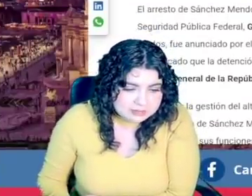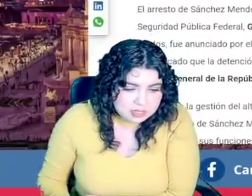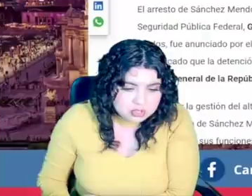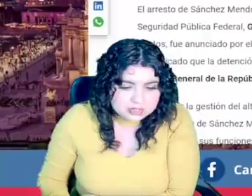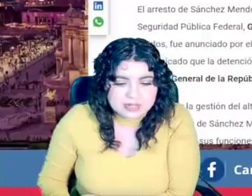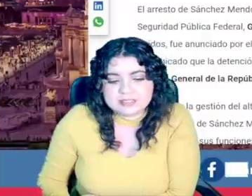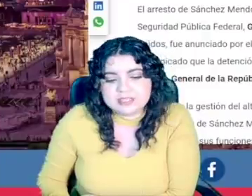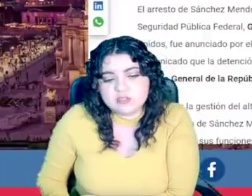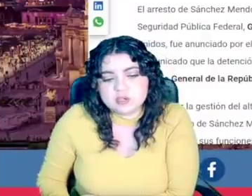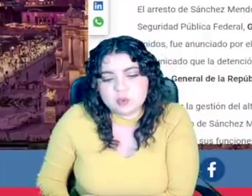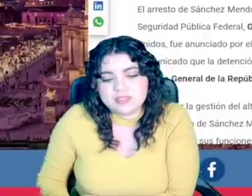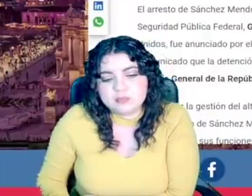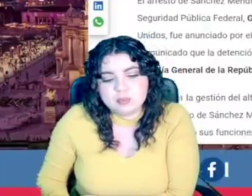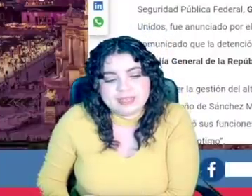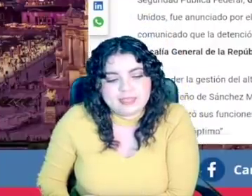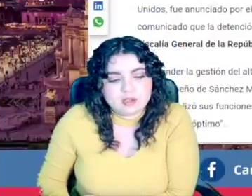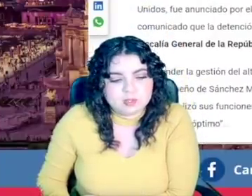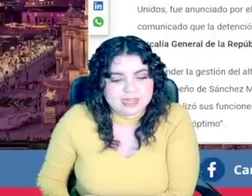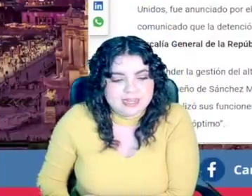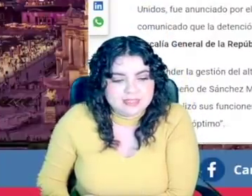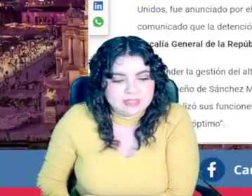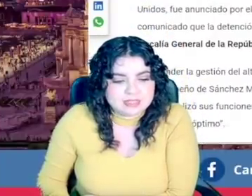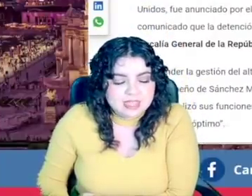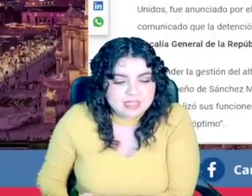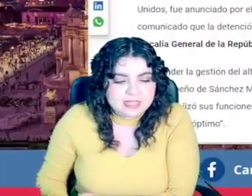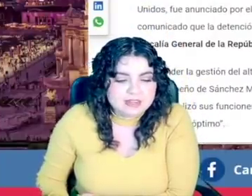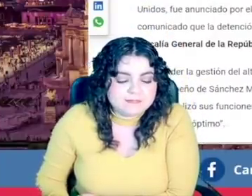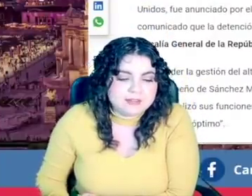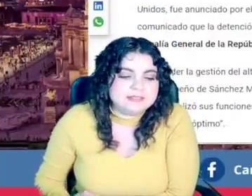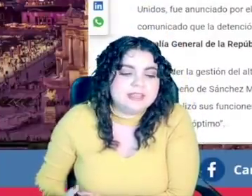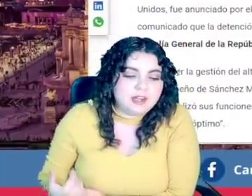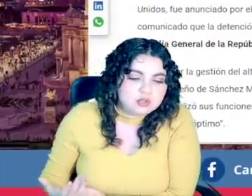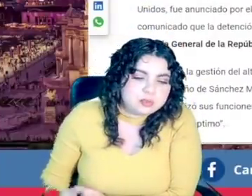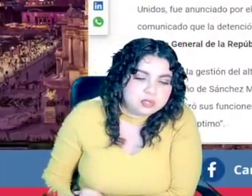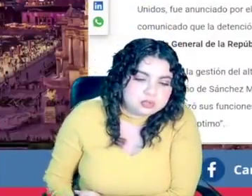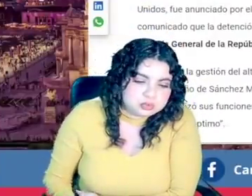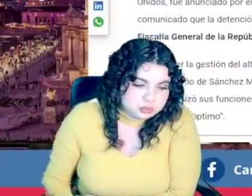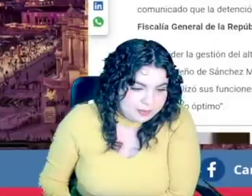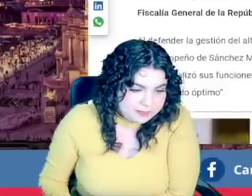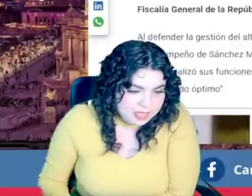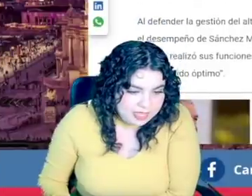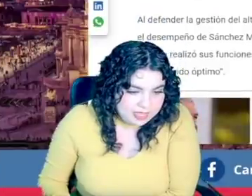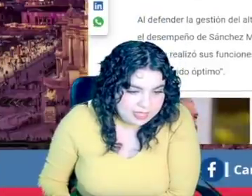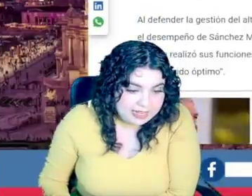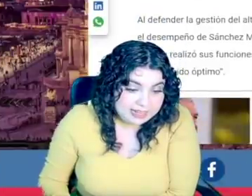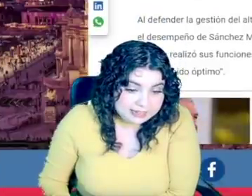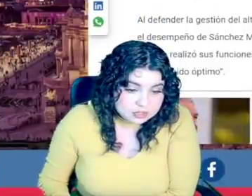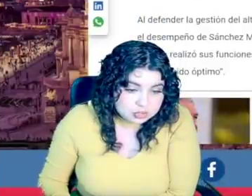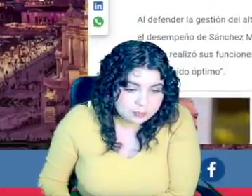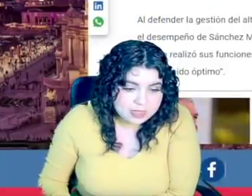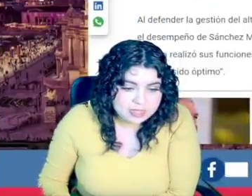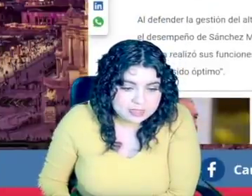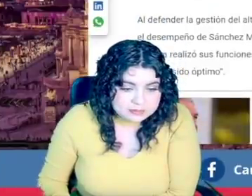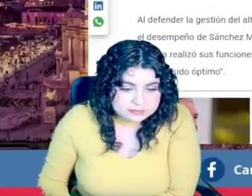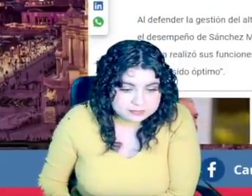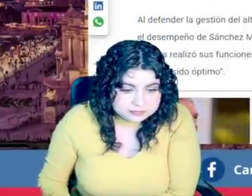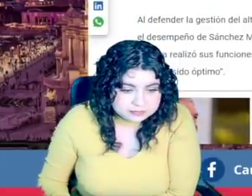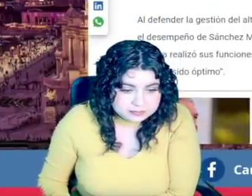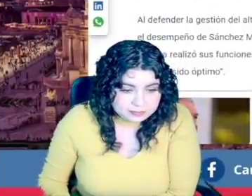Sánchez Mendoza, secretario de Seguridad Pública de Aguascalientes, quien enfrenta cargos por tortura. El arresto